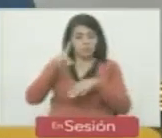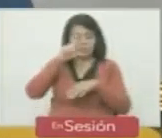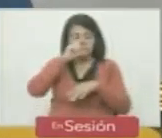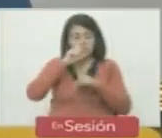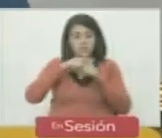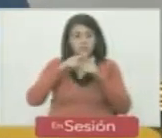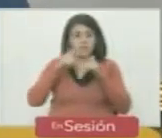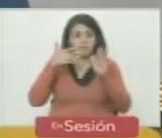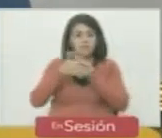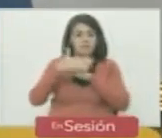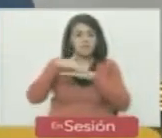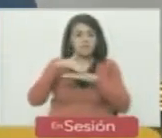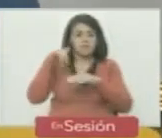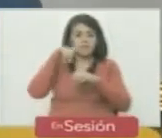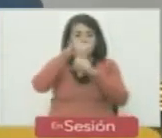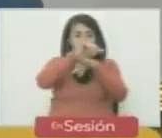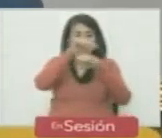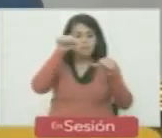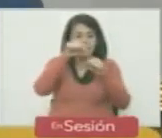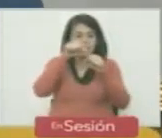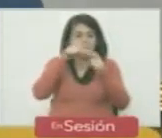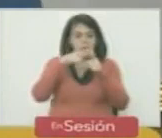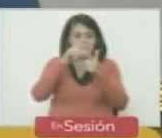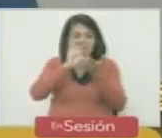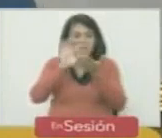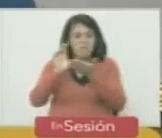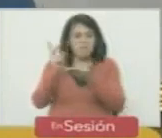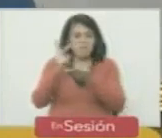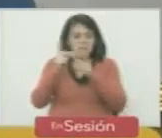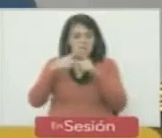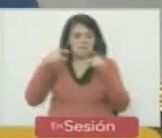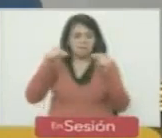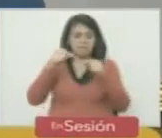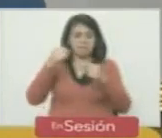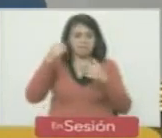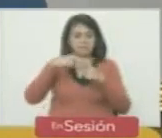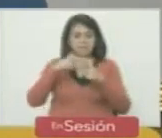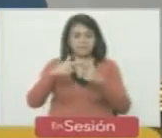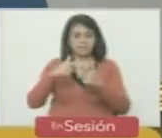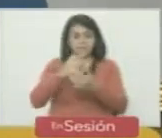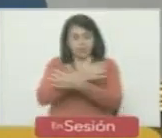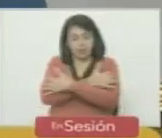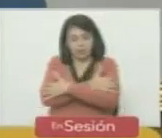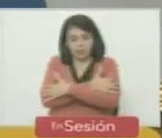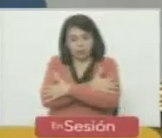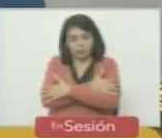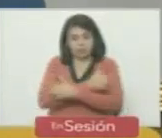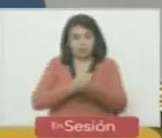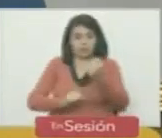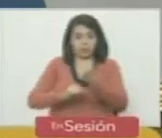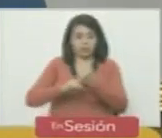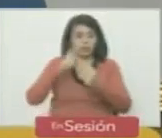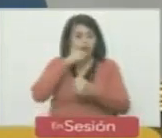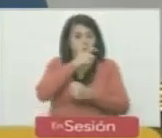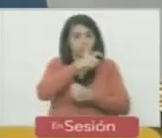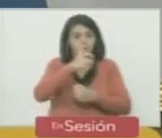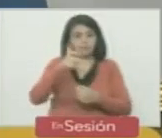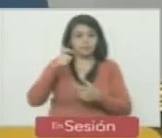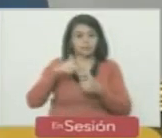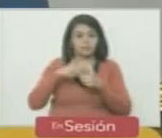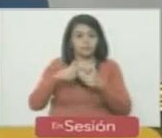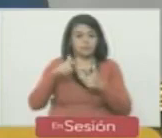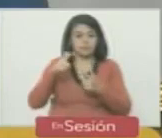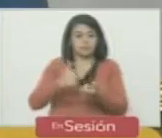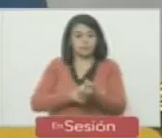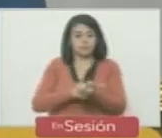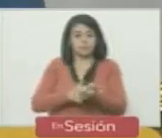aniversario de las bombas sobre Hiroshima y Nagasaki, y enviamos desde aquí nuestro abrazo solidario al pueblo de la